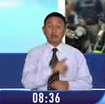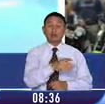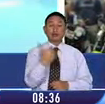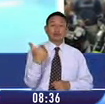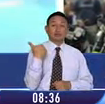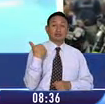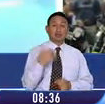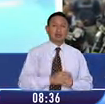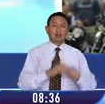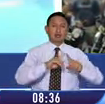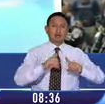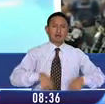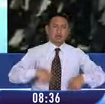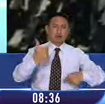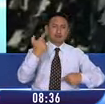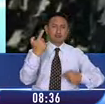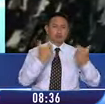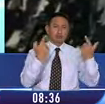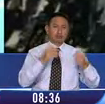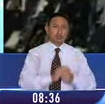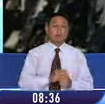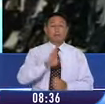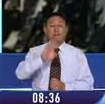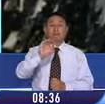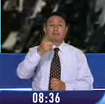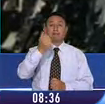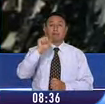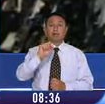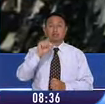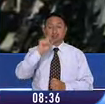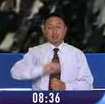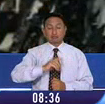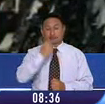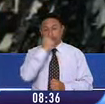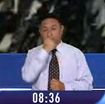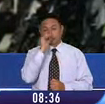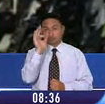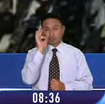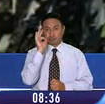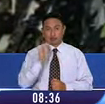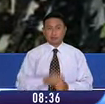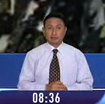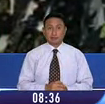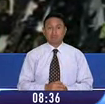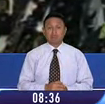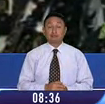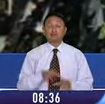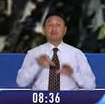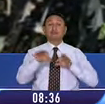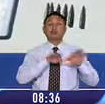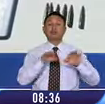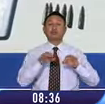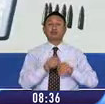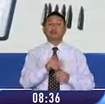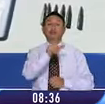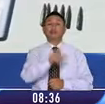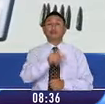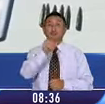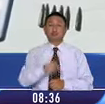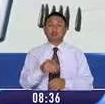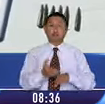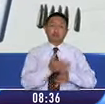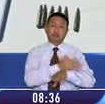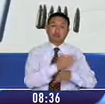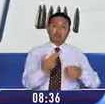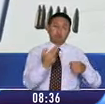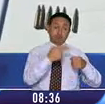poder varias armas de fuego, municiones y sustancias sujetas a fiscalización. Salinas indicó que los implicados habrían